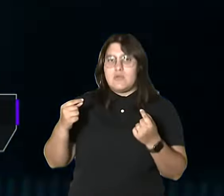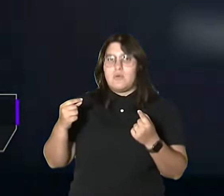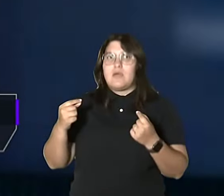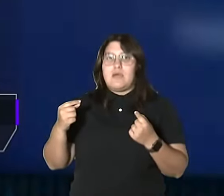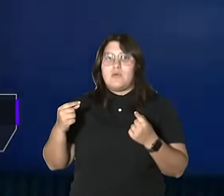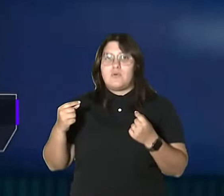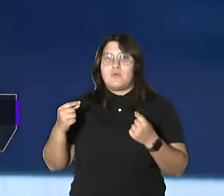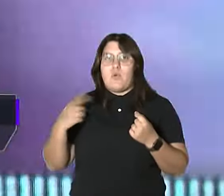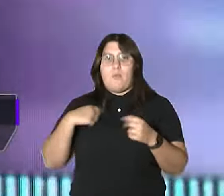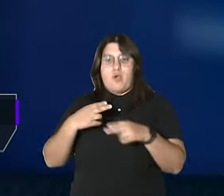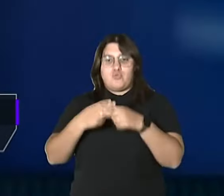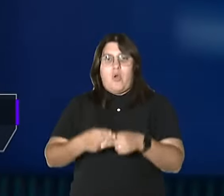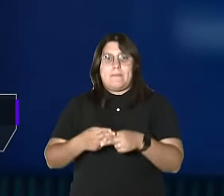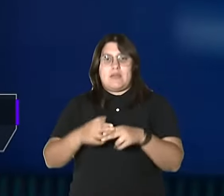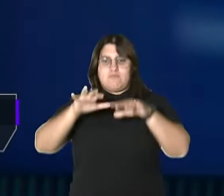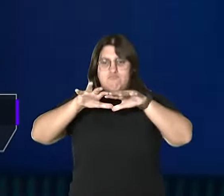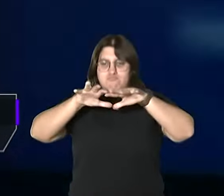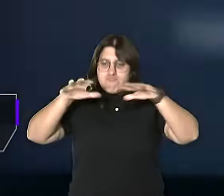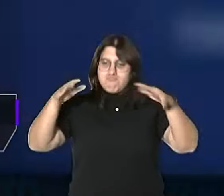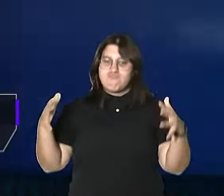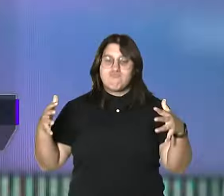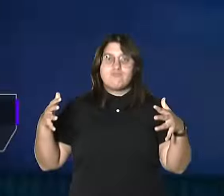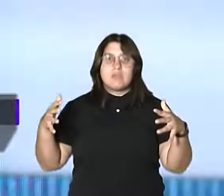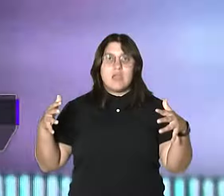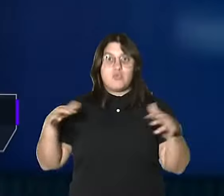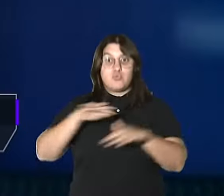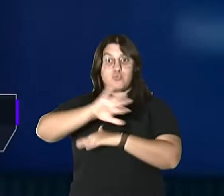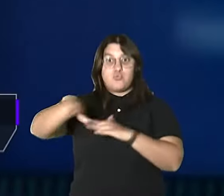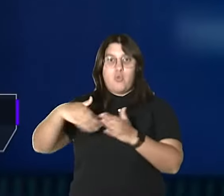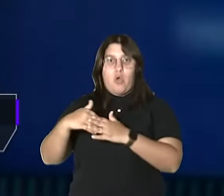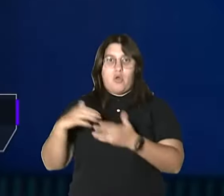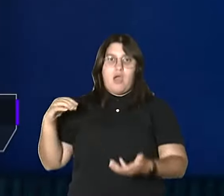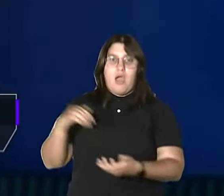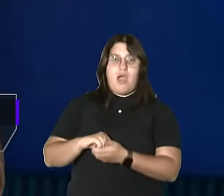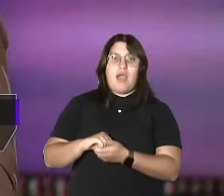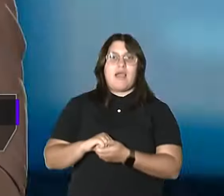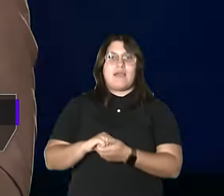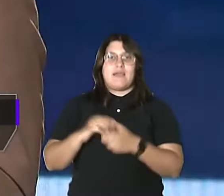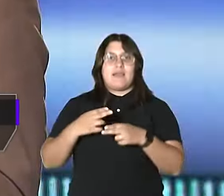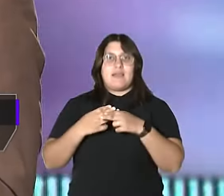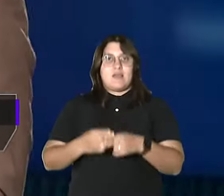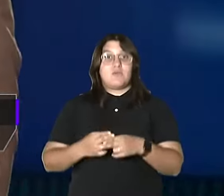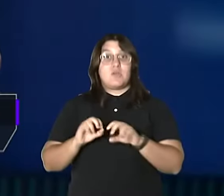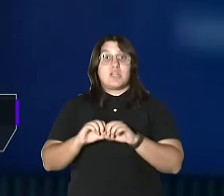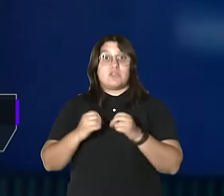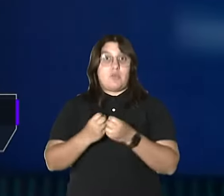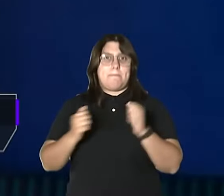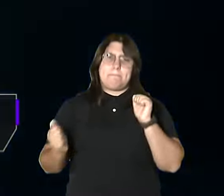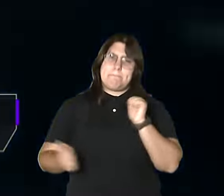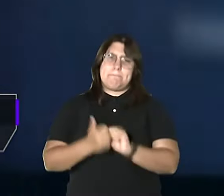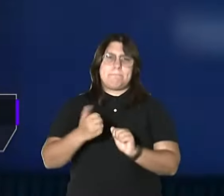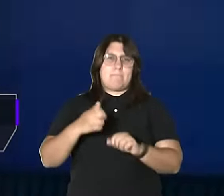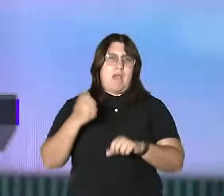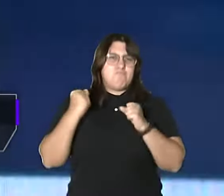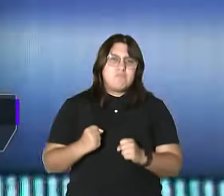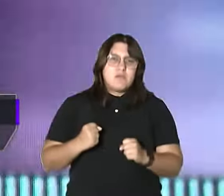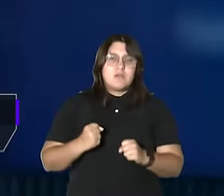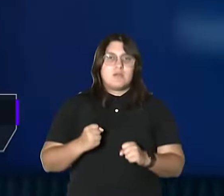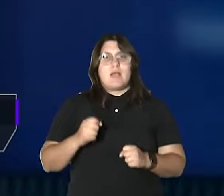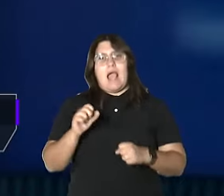un un nombre completo o una organización en Sí que todos se unieron y y pues se hizo la organización más fuerte que había en Puerto Rico por ese tiempo